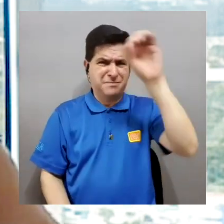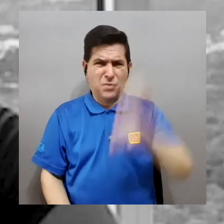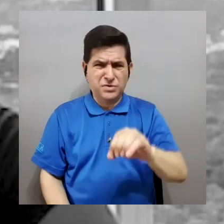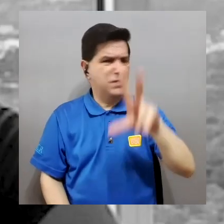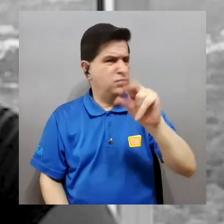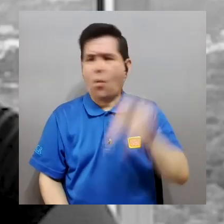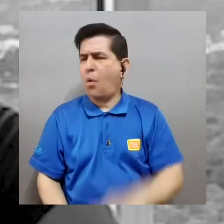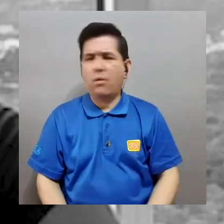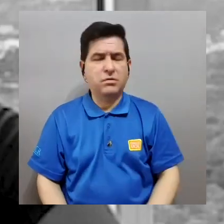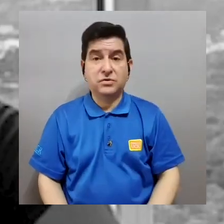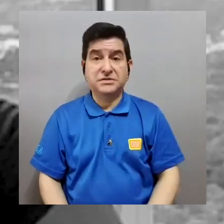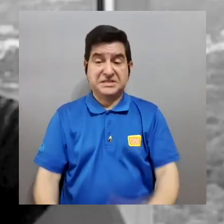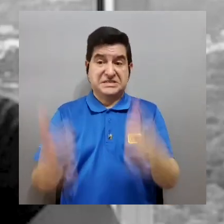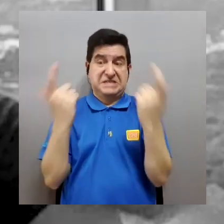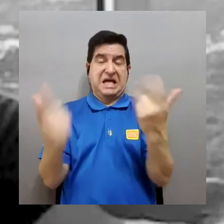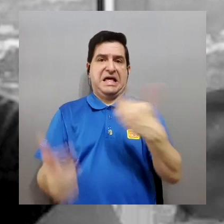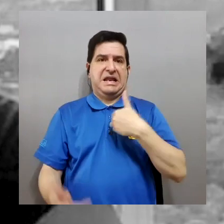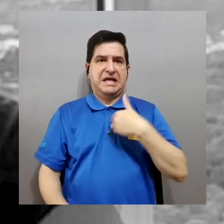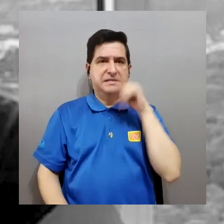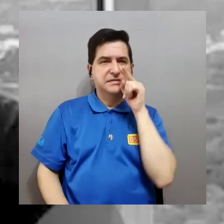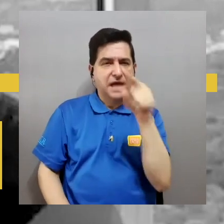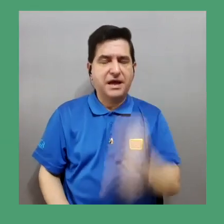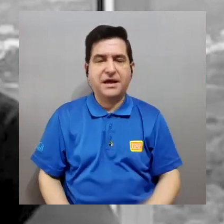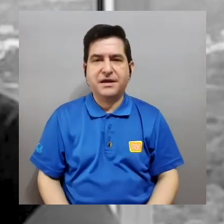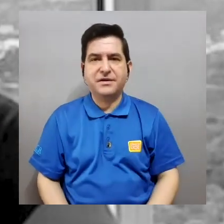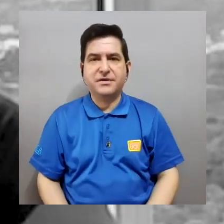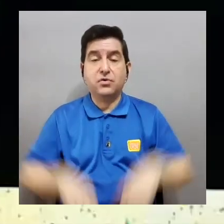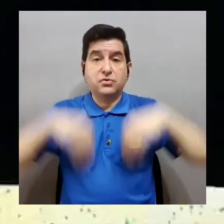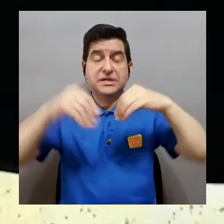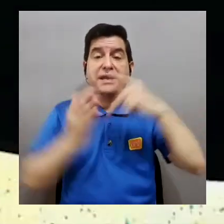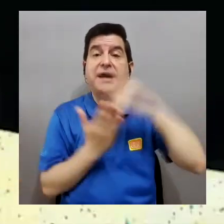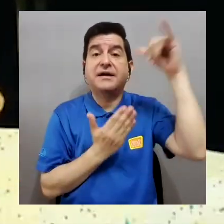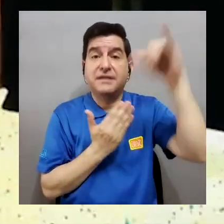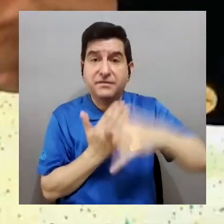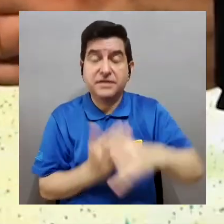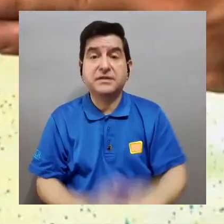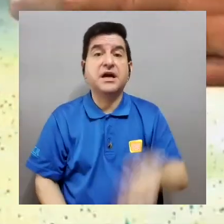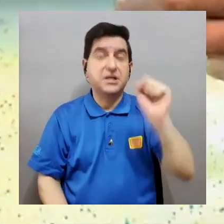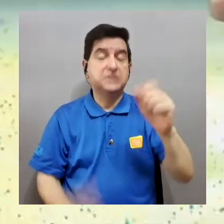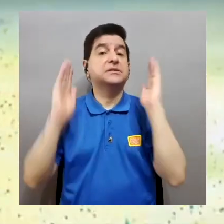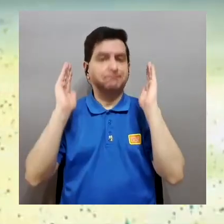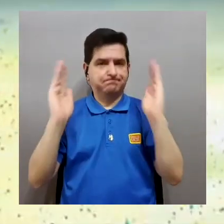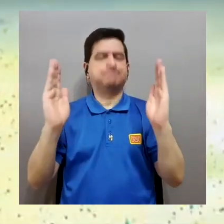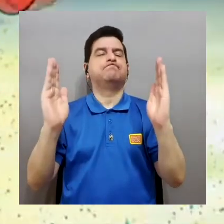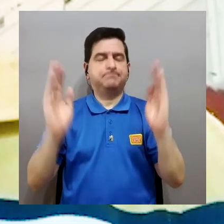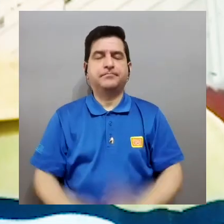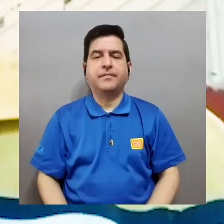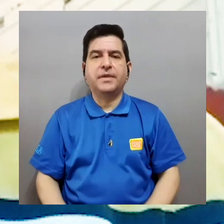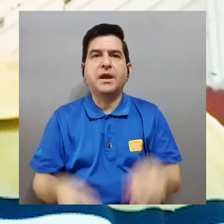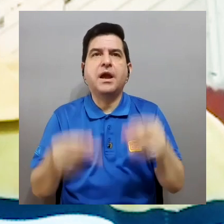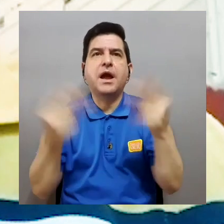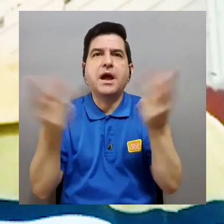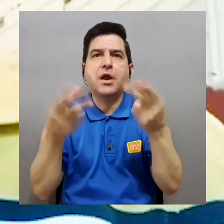100%. Entonces, la ganancia que tienen a la hora de vender este tipo de proyectos sí es grande. El costo